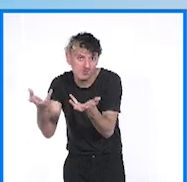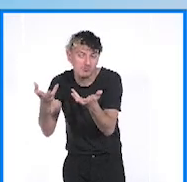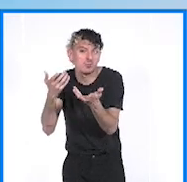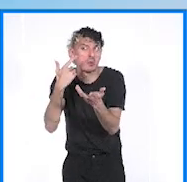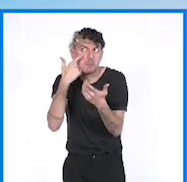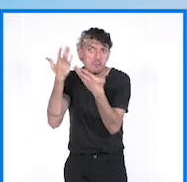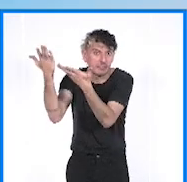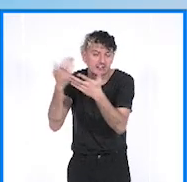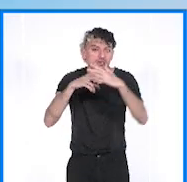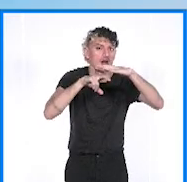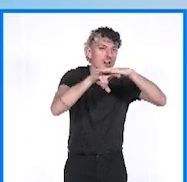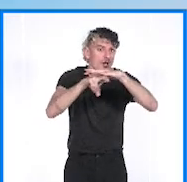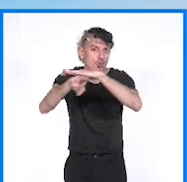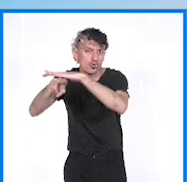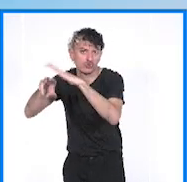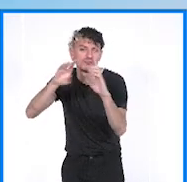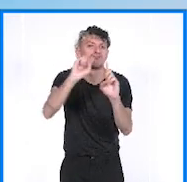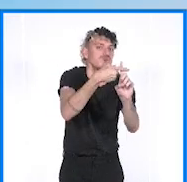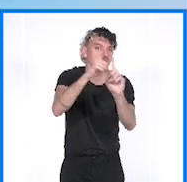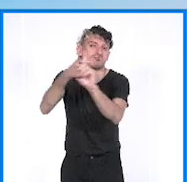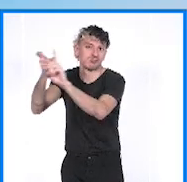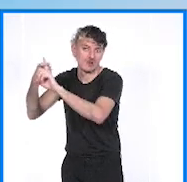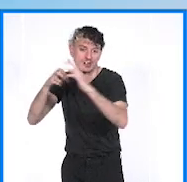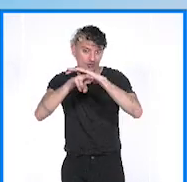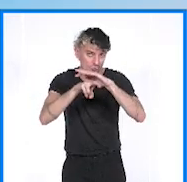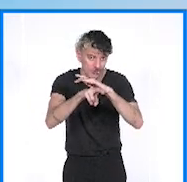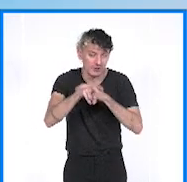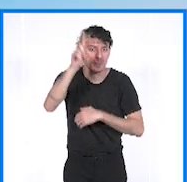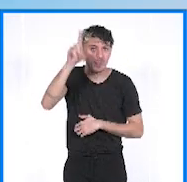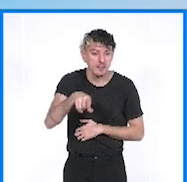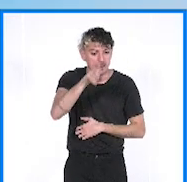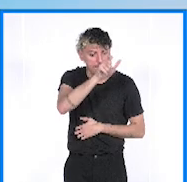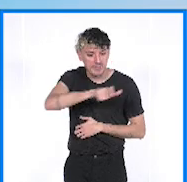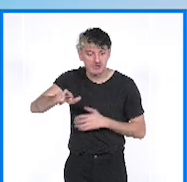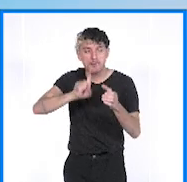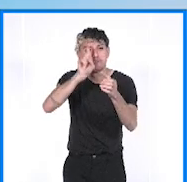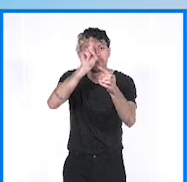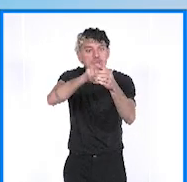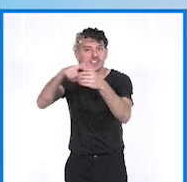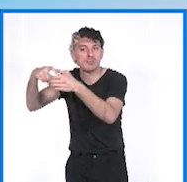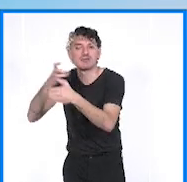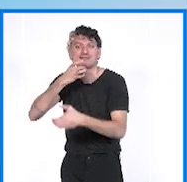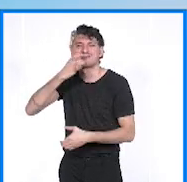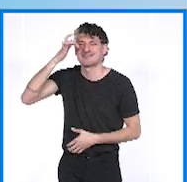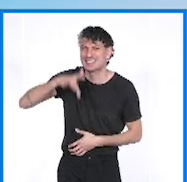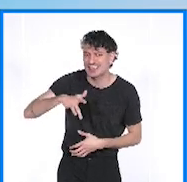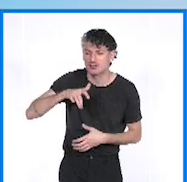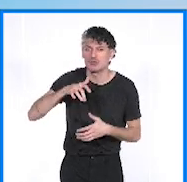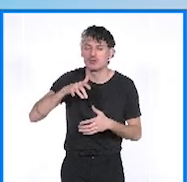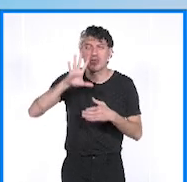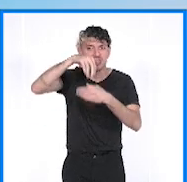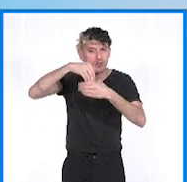las en cada una de las de los territorios y y los participantes en ese en ese proceso de escucha no nosotros lo que hemos hecho es